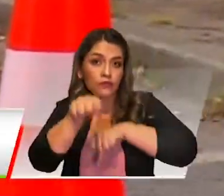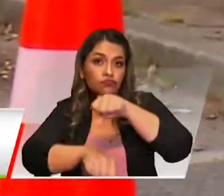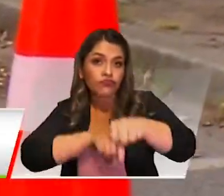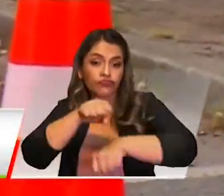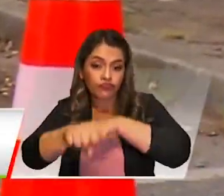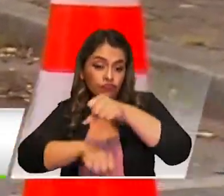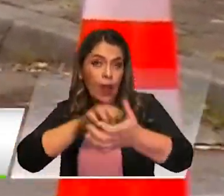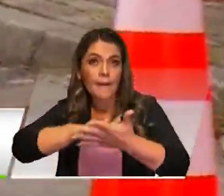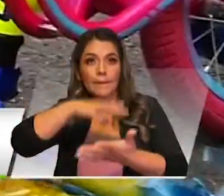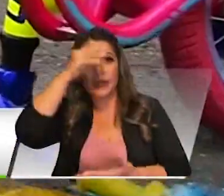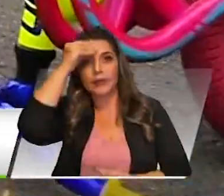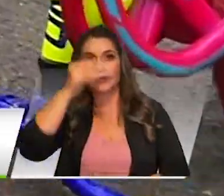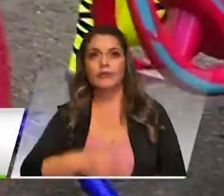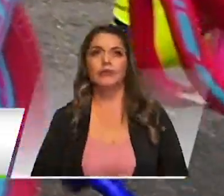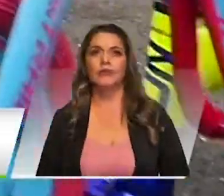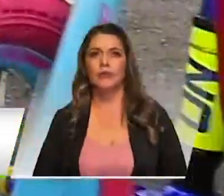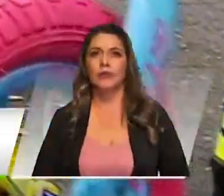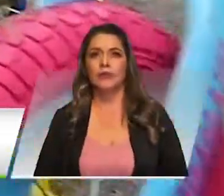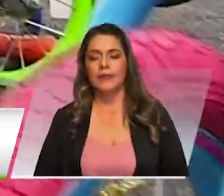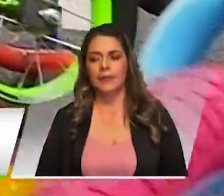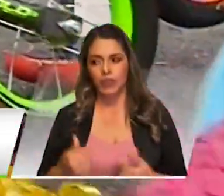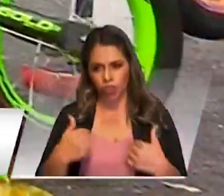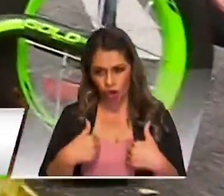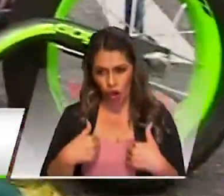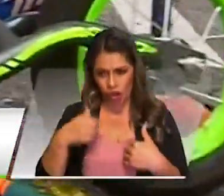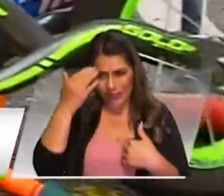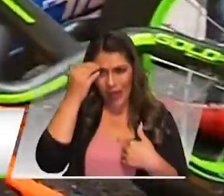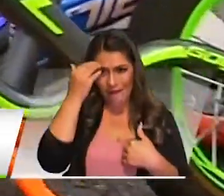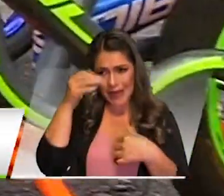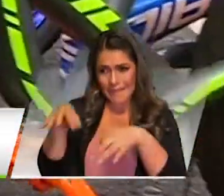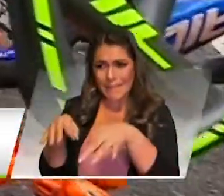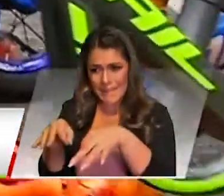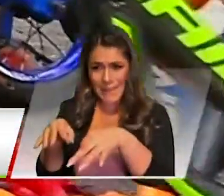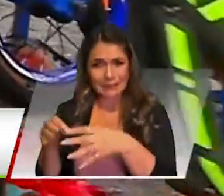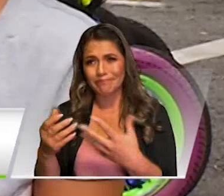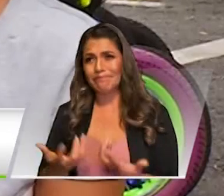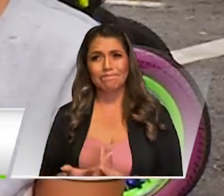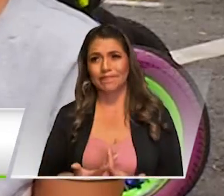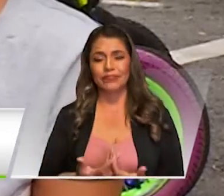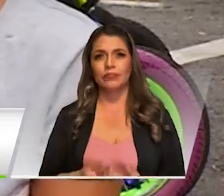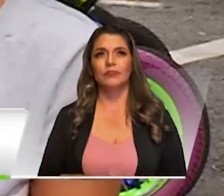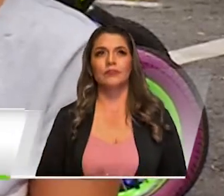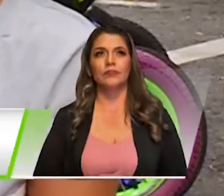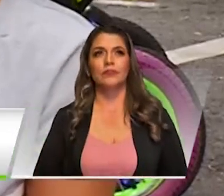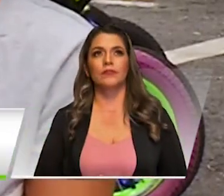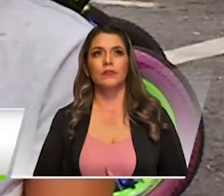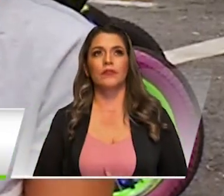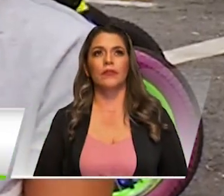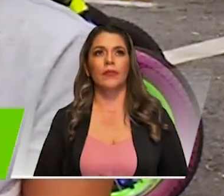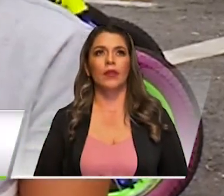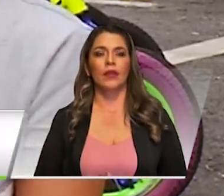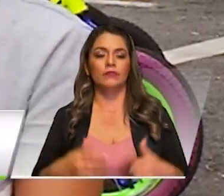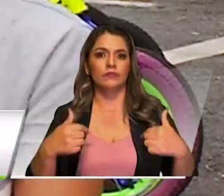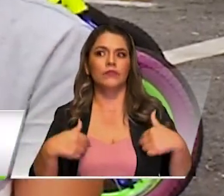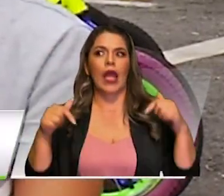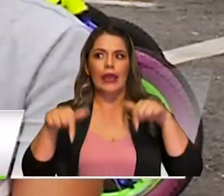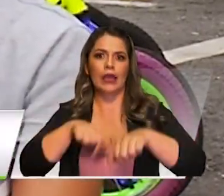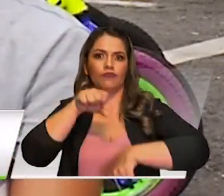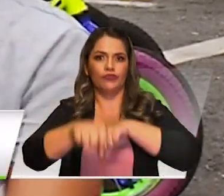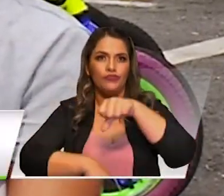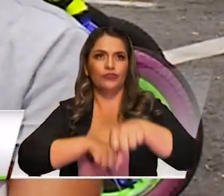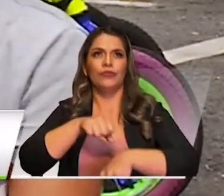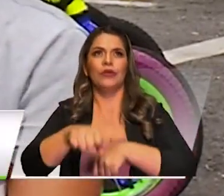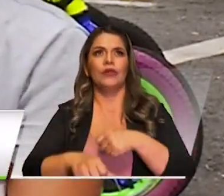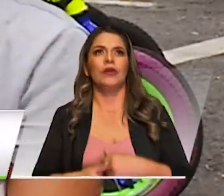y yo no tengo como las bases para poder explicar bien. A mí me gusta la cicloescuela, así que